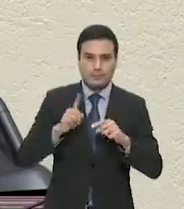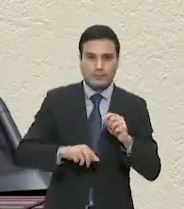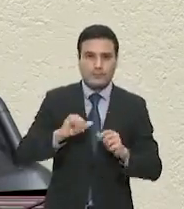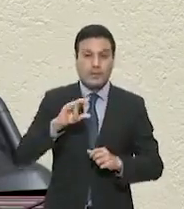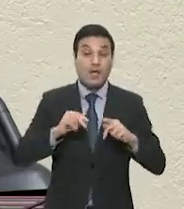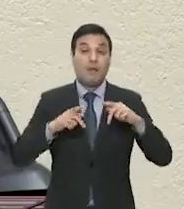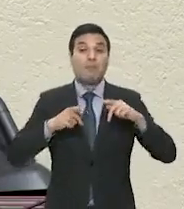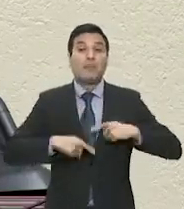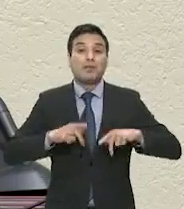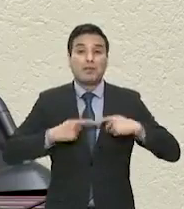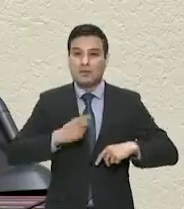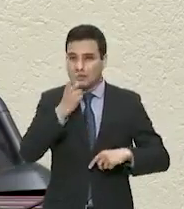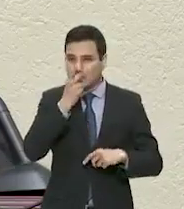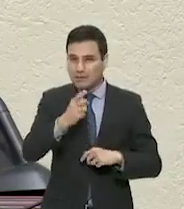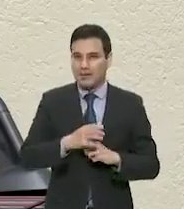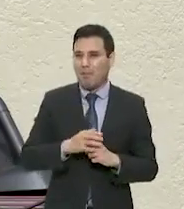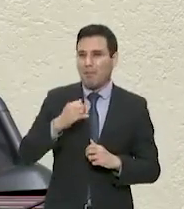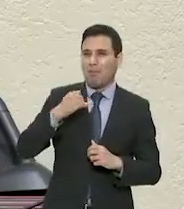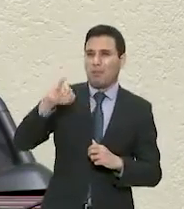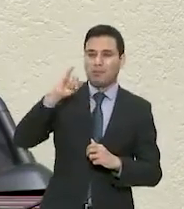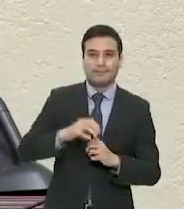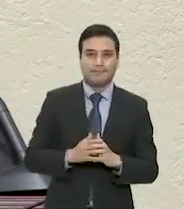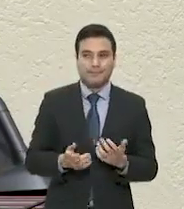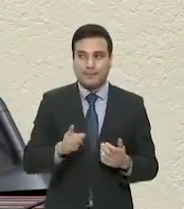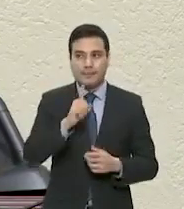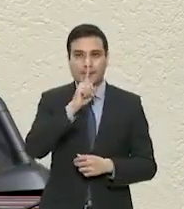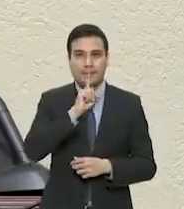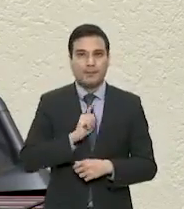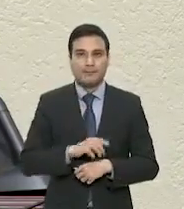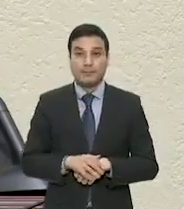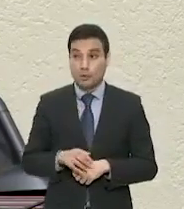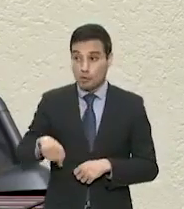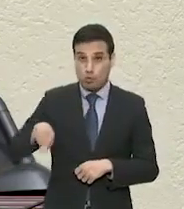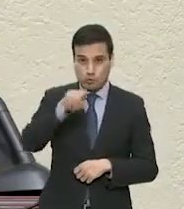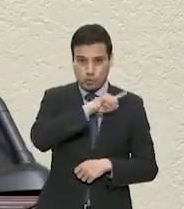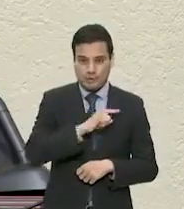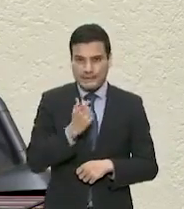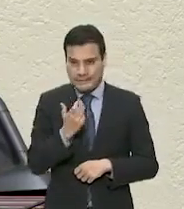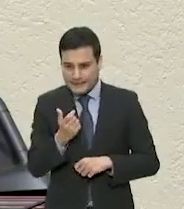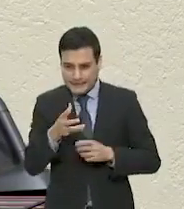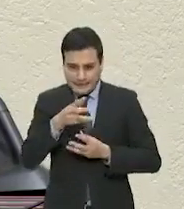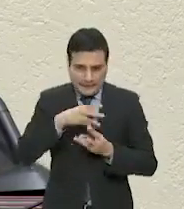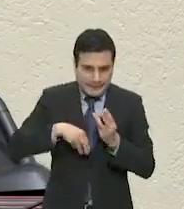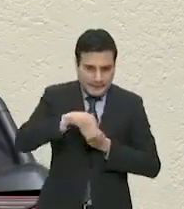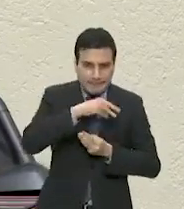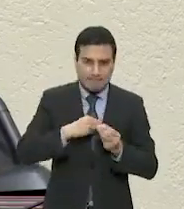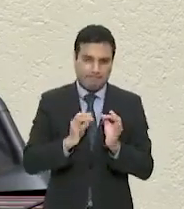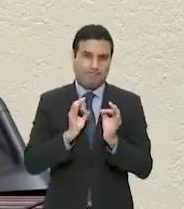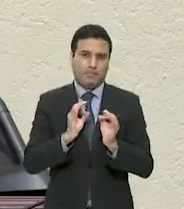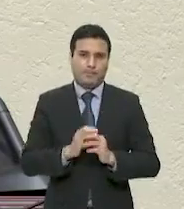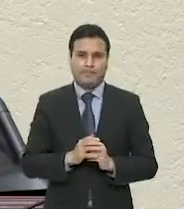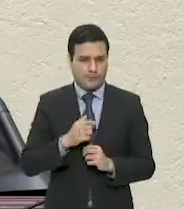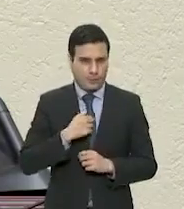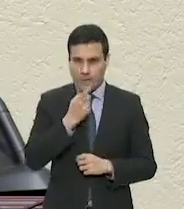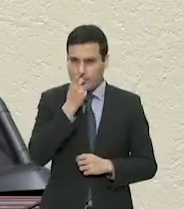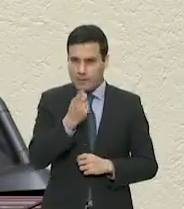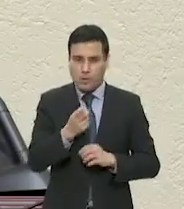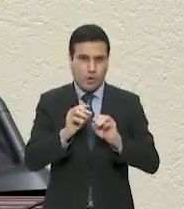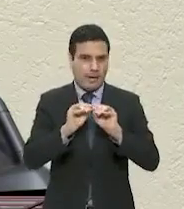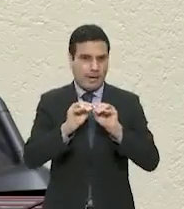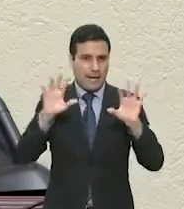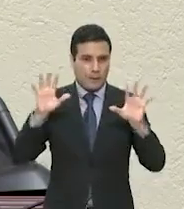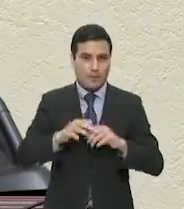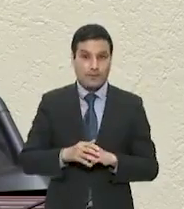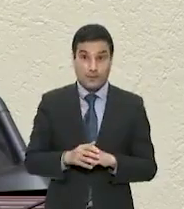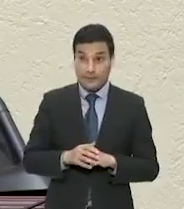miente en este objetivo no hemos escatimado recursos ni esfuerzos institucionales quiero ser claro hoy no es el